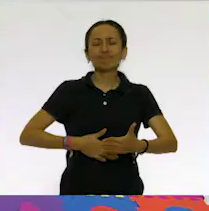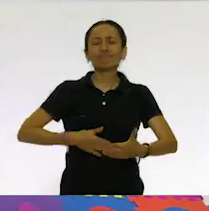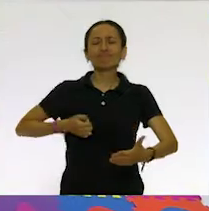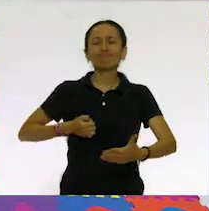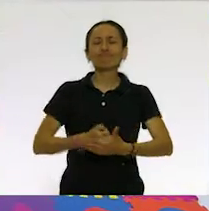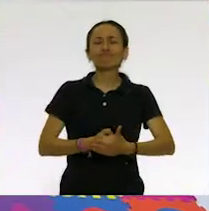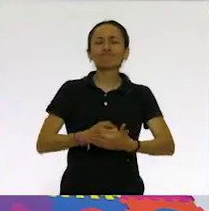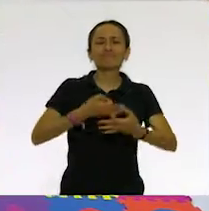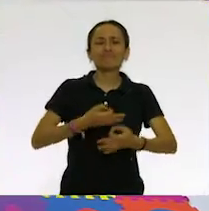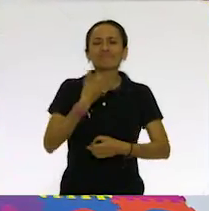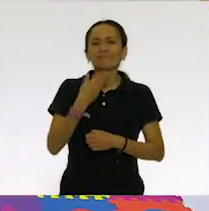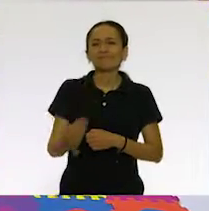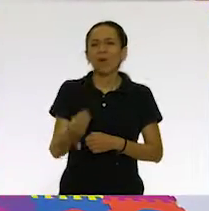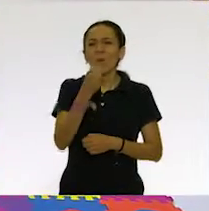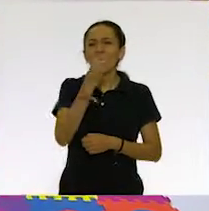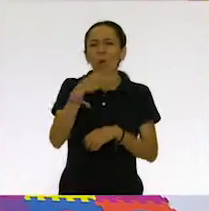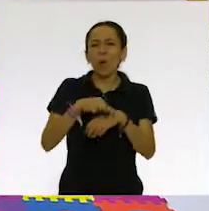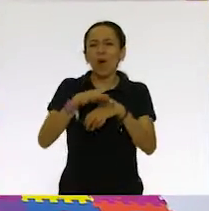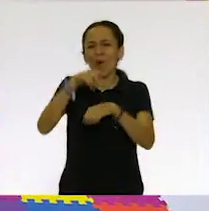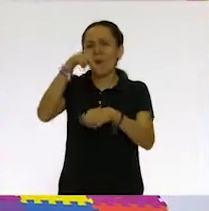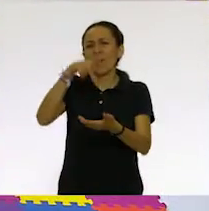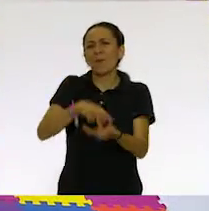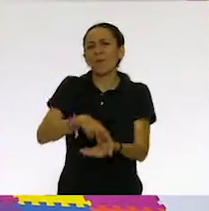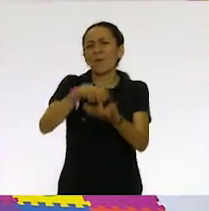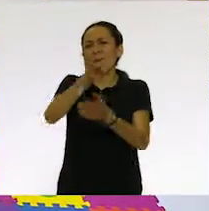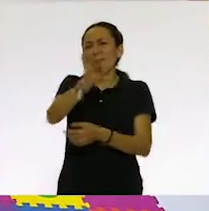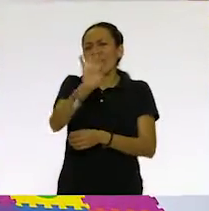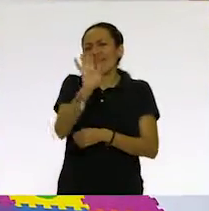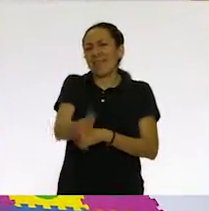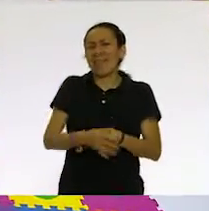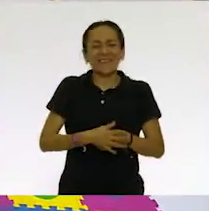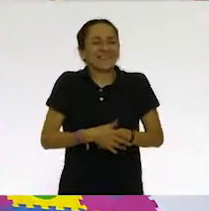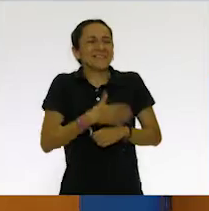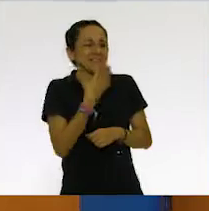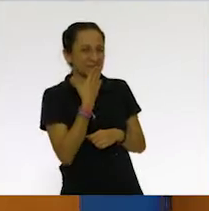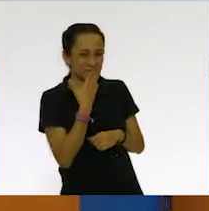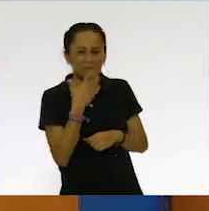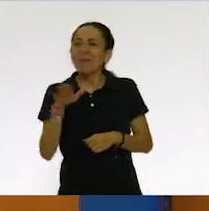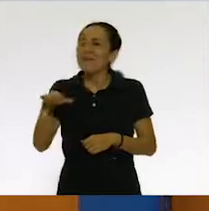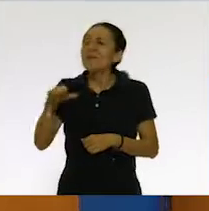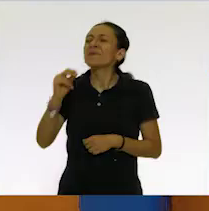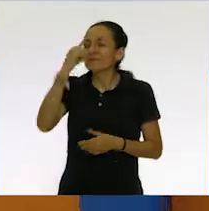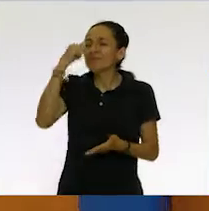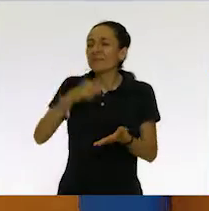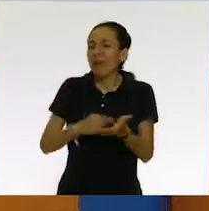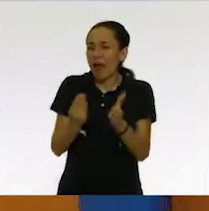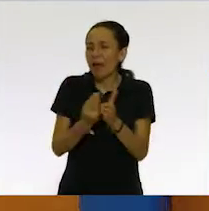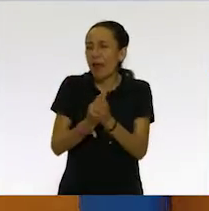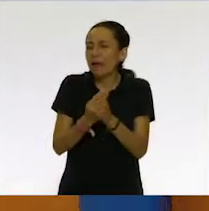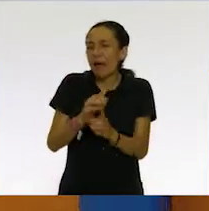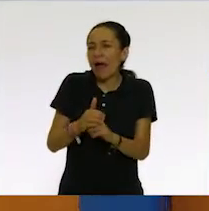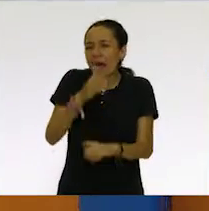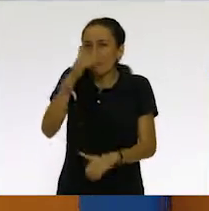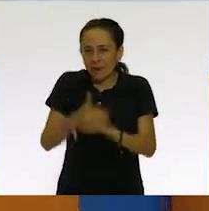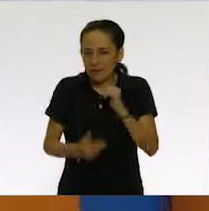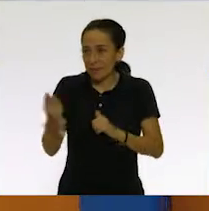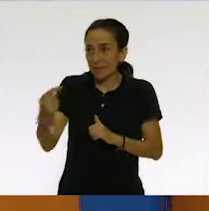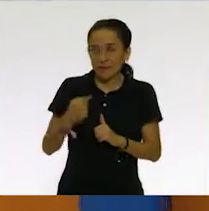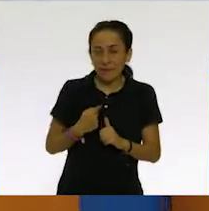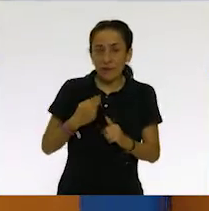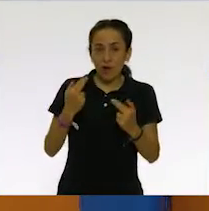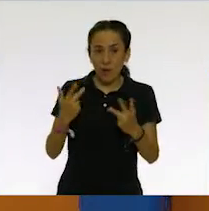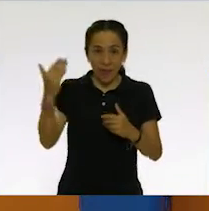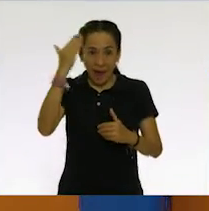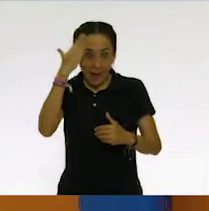Oye, Oscar, ¿qué te parece si para concluir nuestra clase armamos un rompecabezas que tiene que ver con los